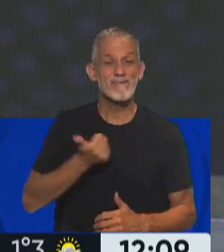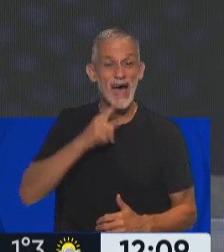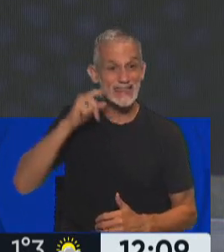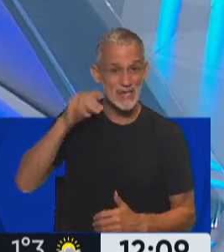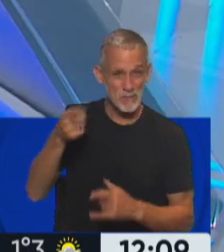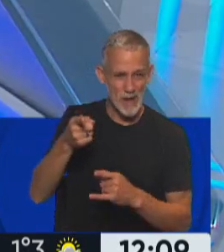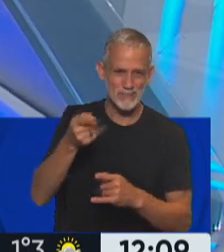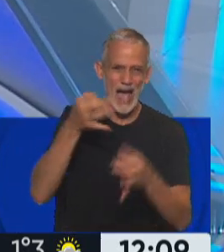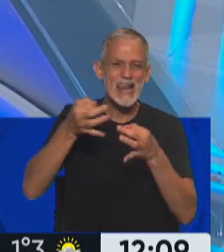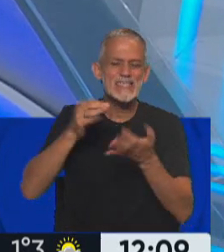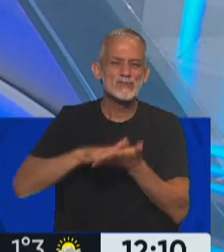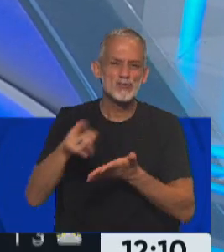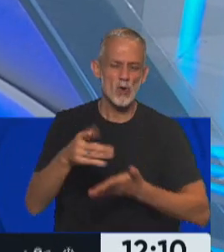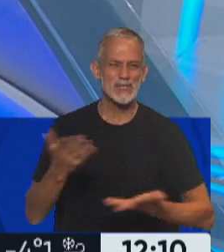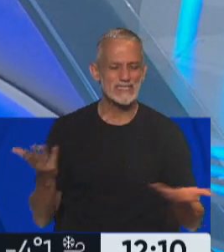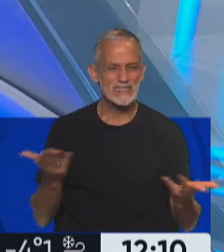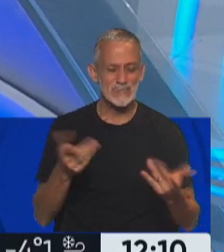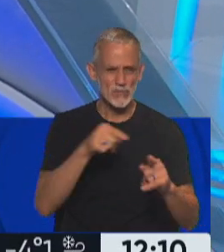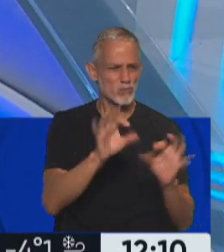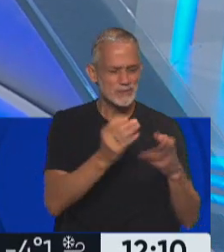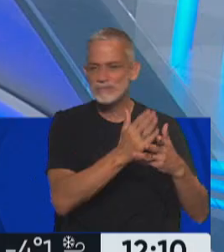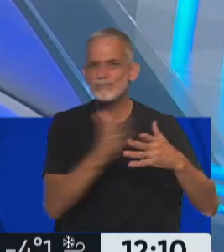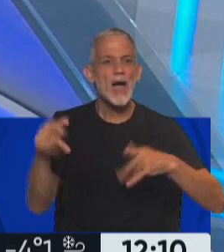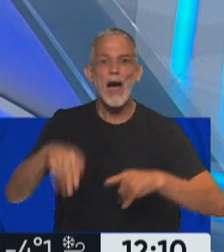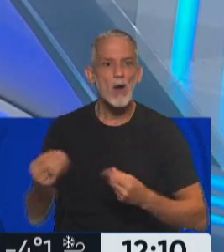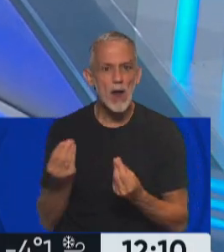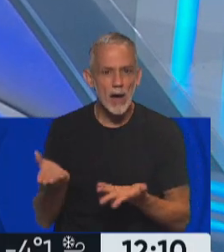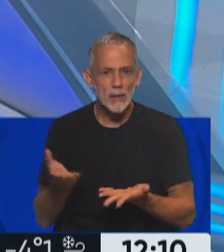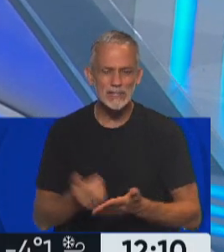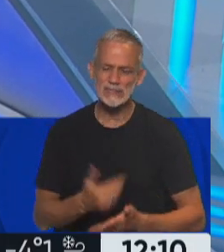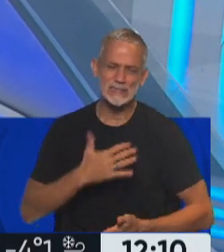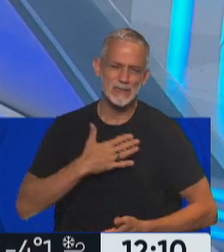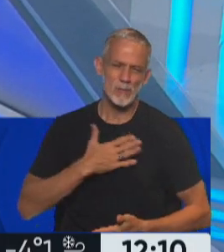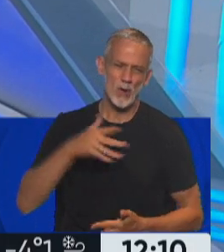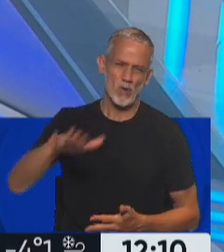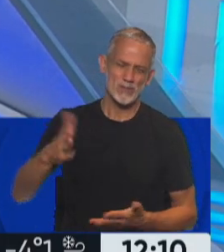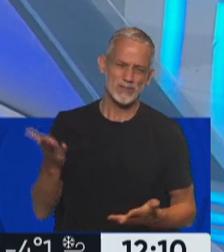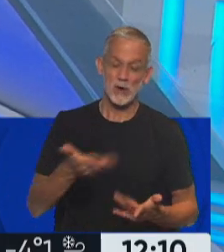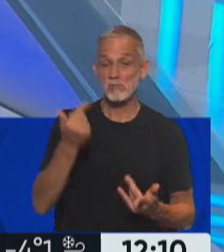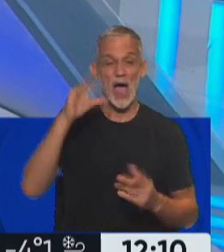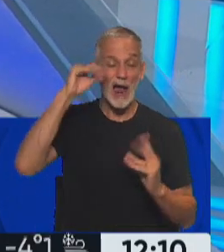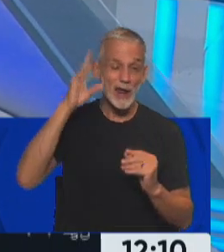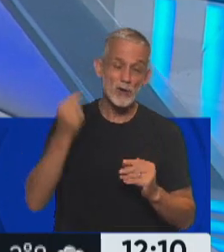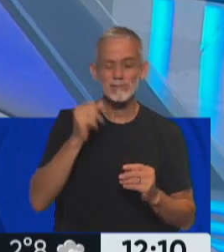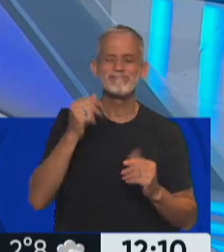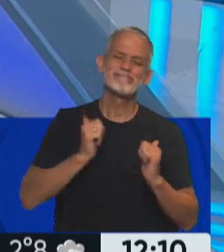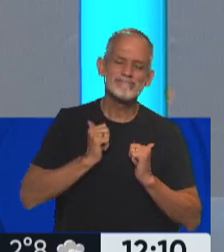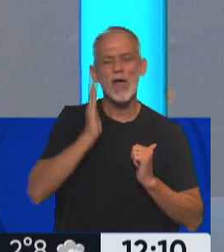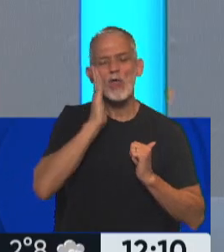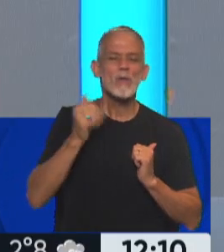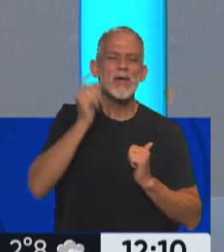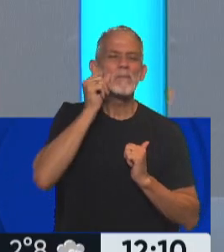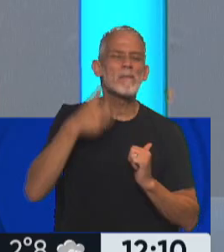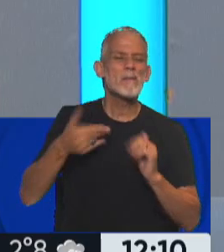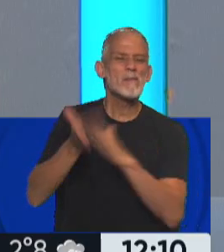analizar el tema, ¿no? ¿Qué pasa con él después? ¿Cómo estás? ¿Cómo estás, Fátima? Pobrecito, imaginemos que se acostó esa noche con papá y mamá que se fueron a una fiesta y